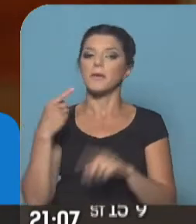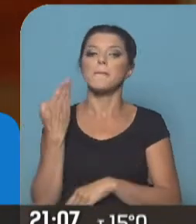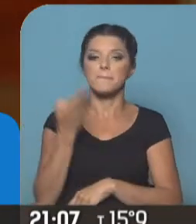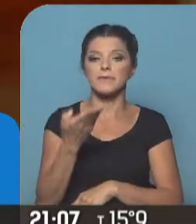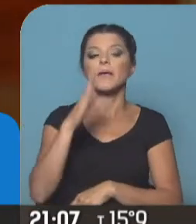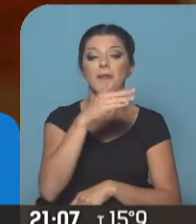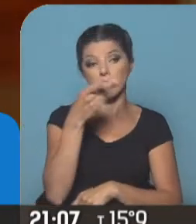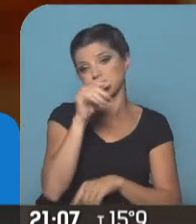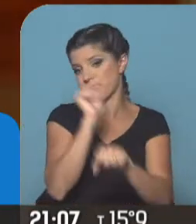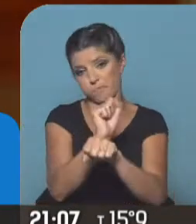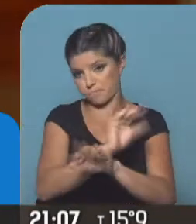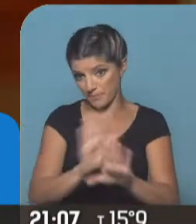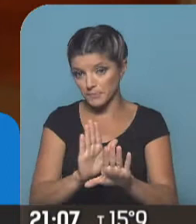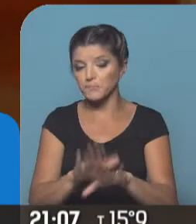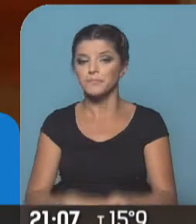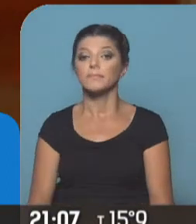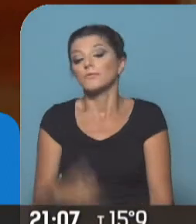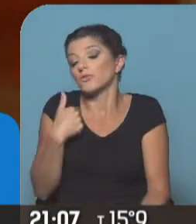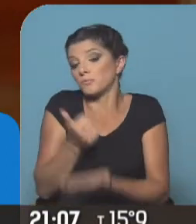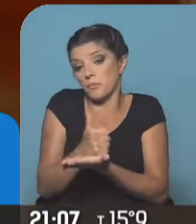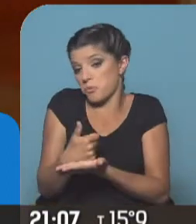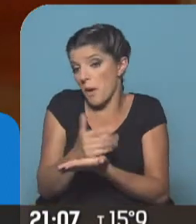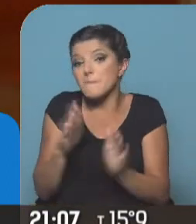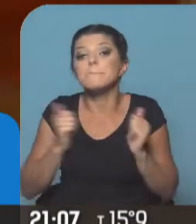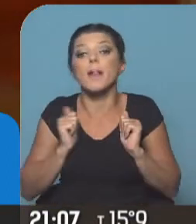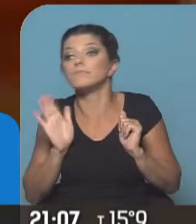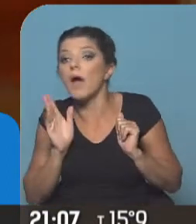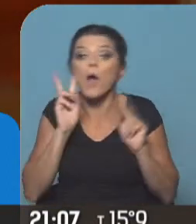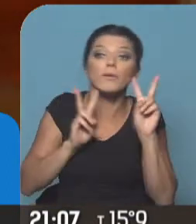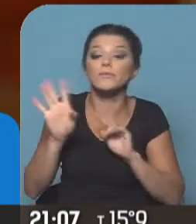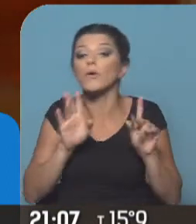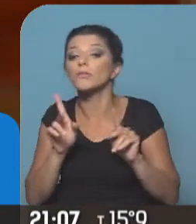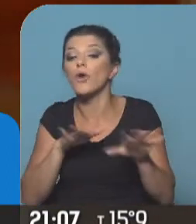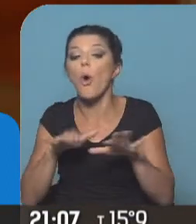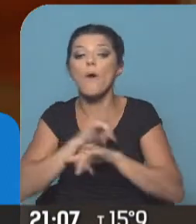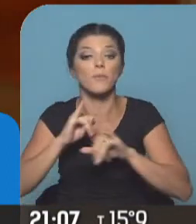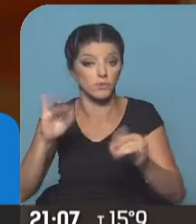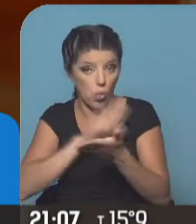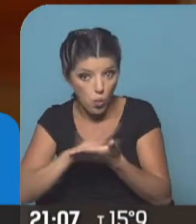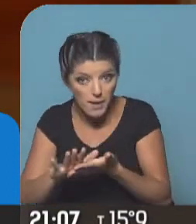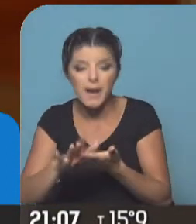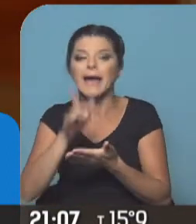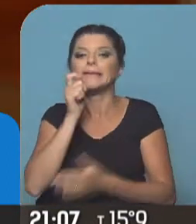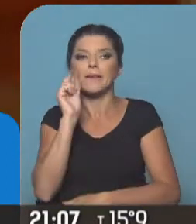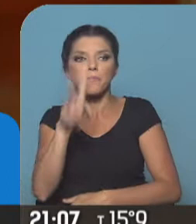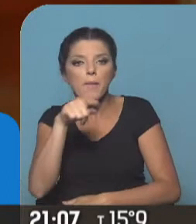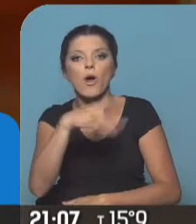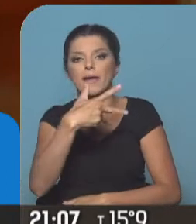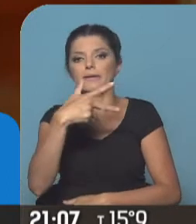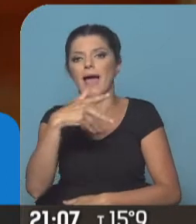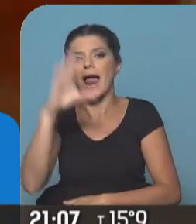Roberto Barata. Quedamos acá entonces a la espera de lo que suceda, si hay algún tipo de novedad, si puede ser trasladado durante la